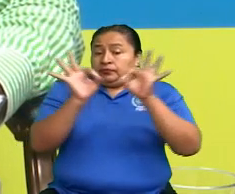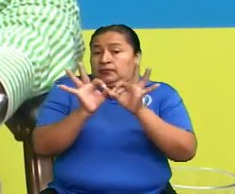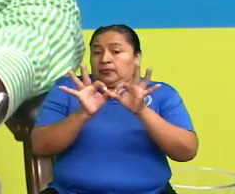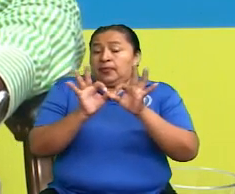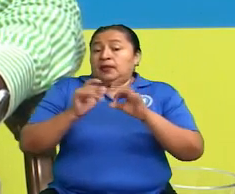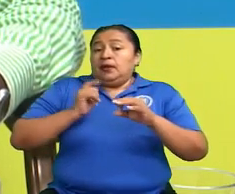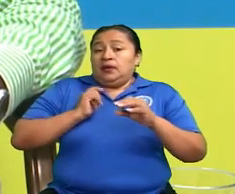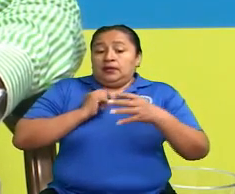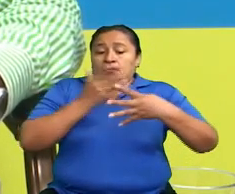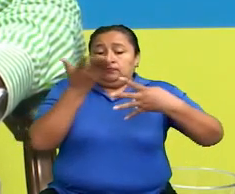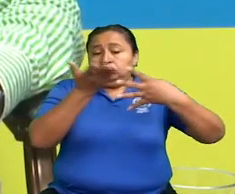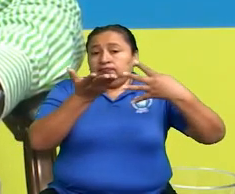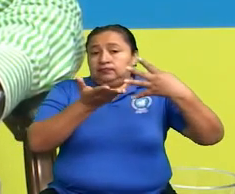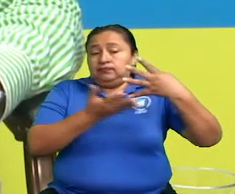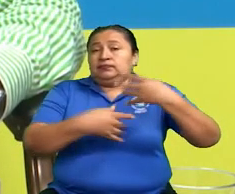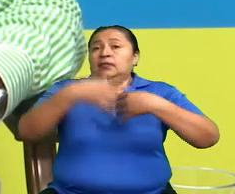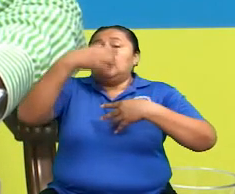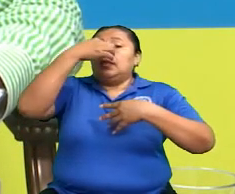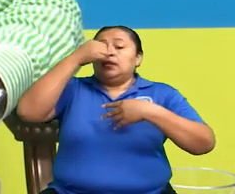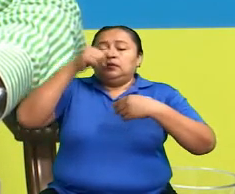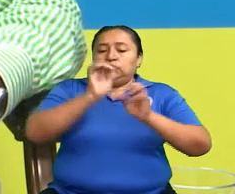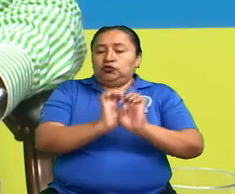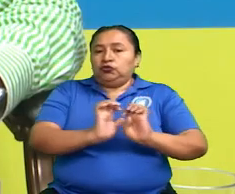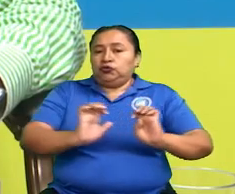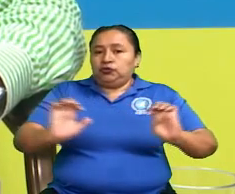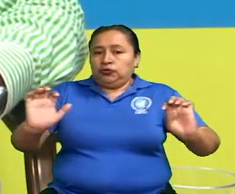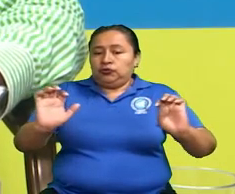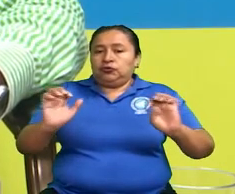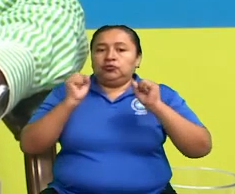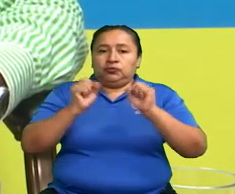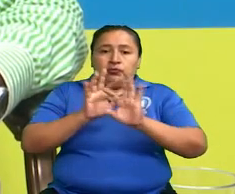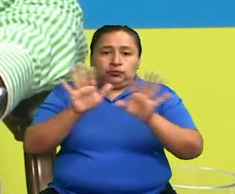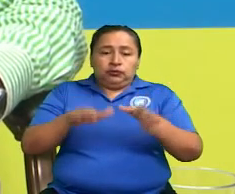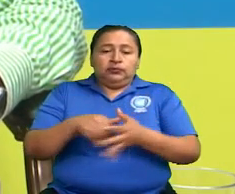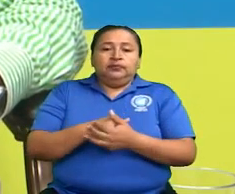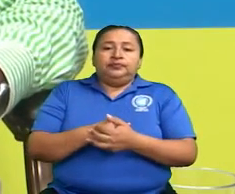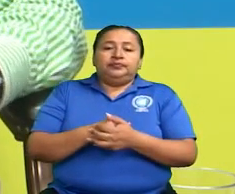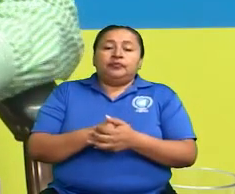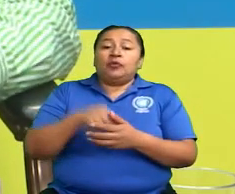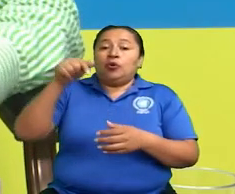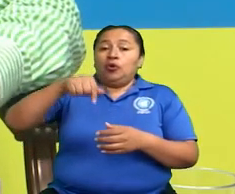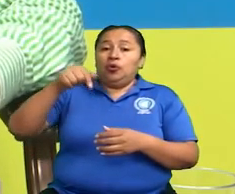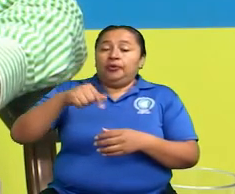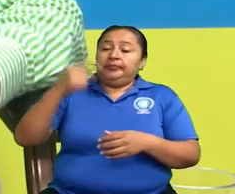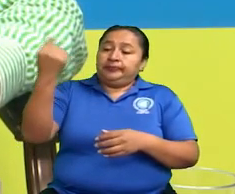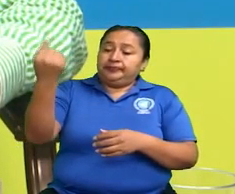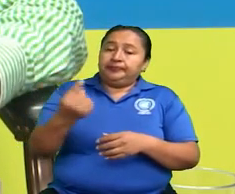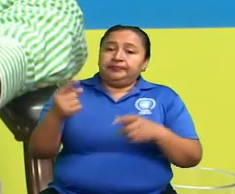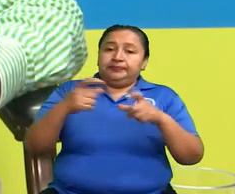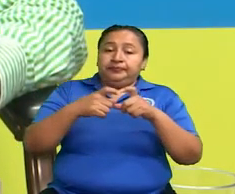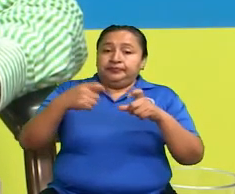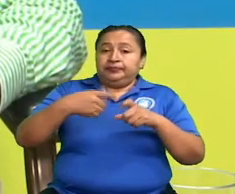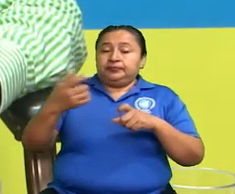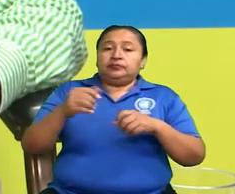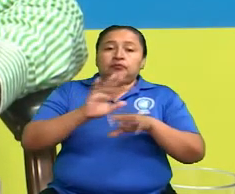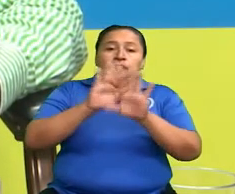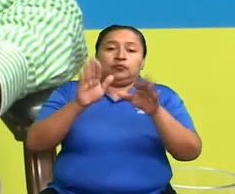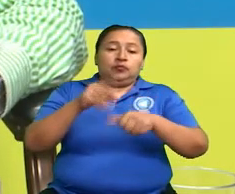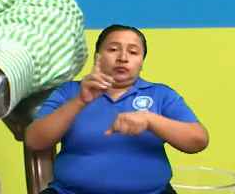que tiene el esquema de vacunación en nuestros niños y niñas. Para ello tenemos la presencia de la doctora Maylin